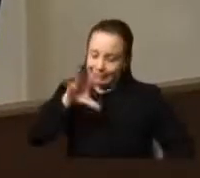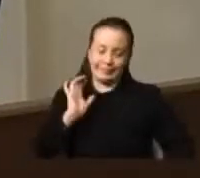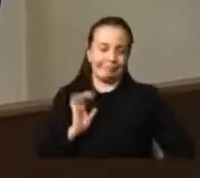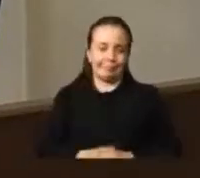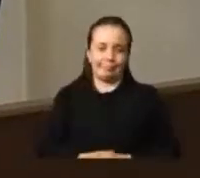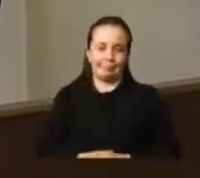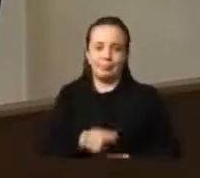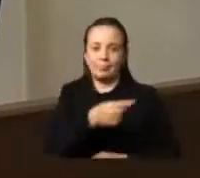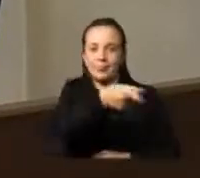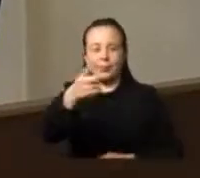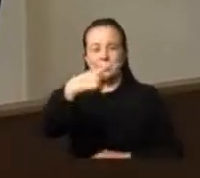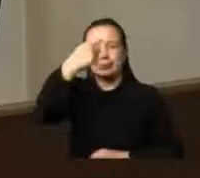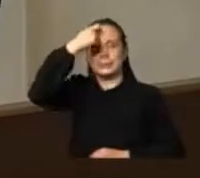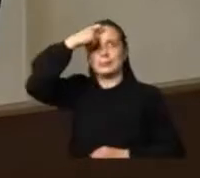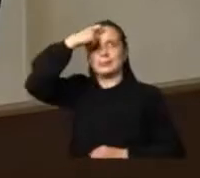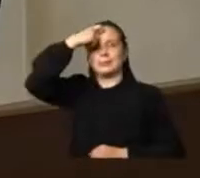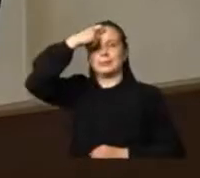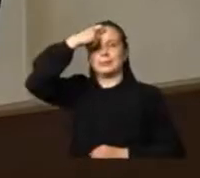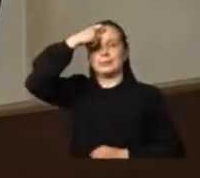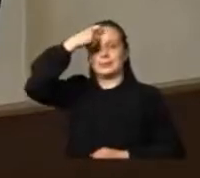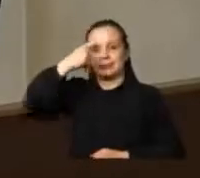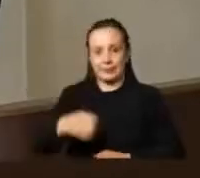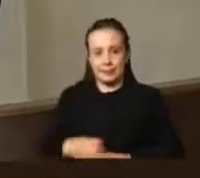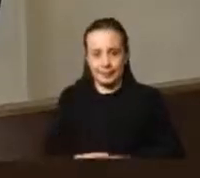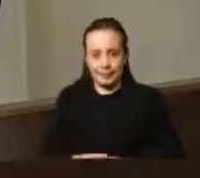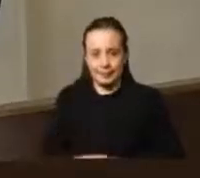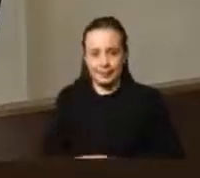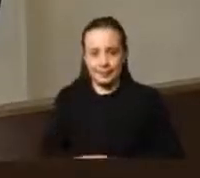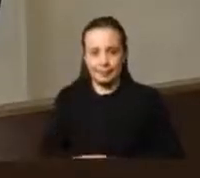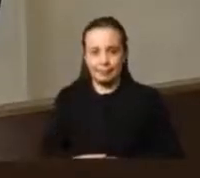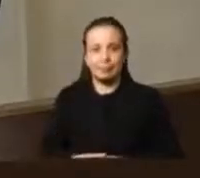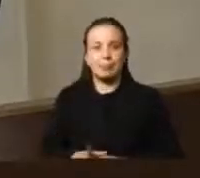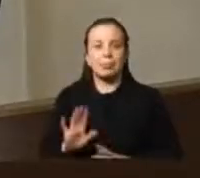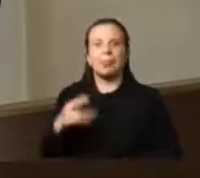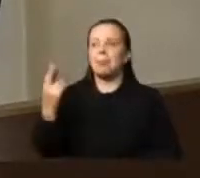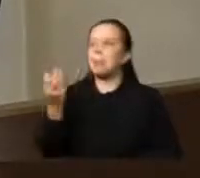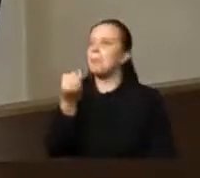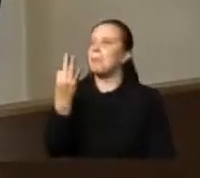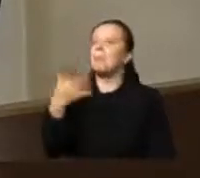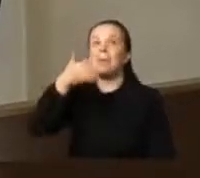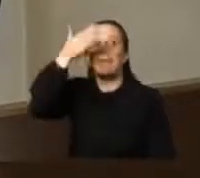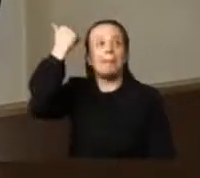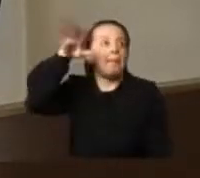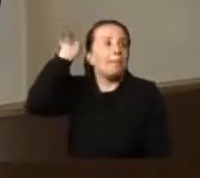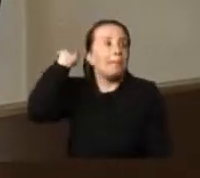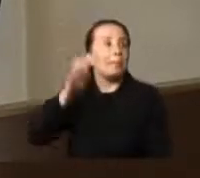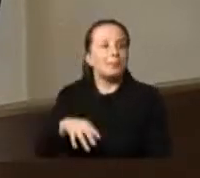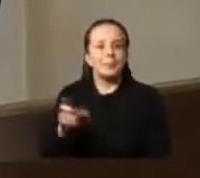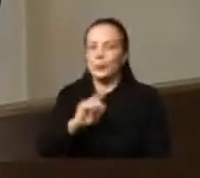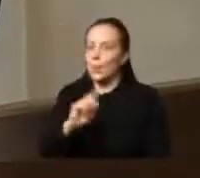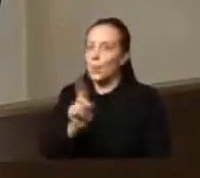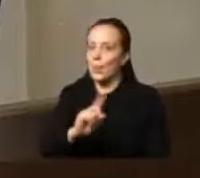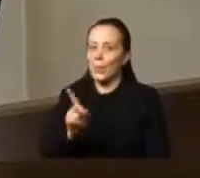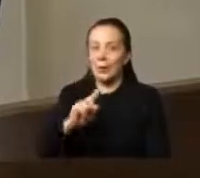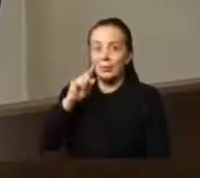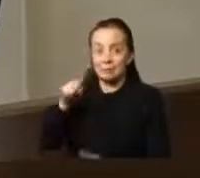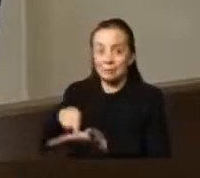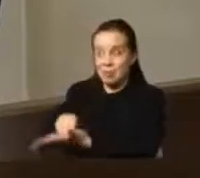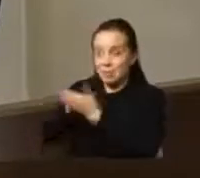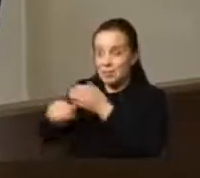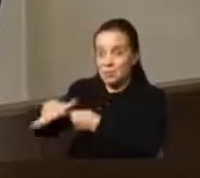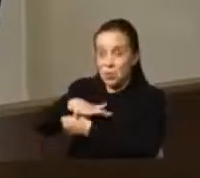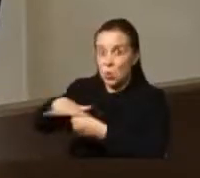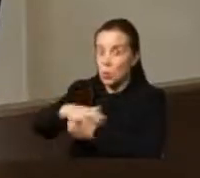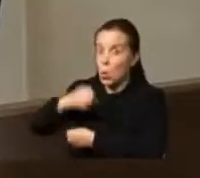para que queden en la memoria colectiva y no se vaya a olvidar esta tragedia que hemos estado